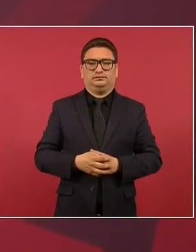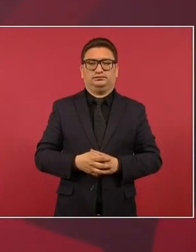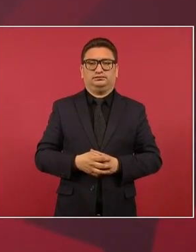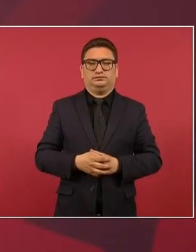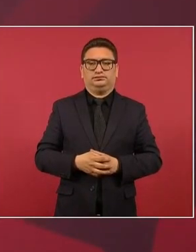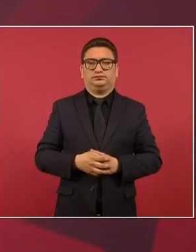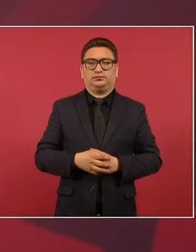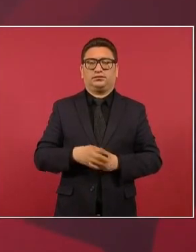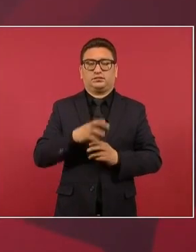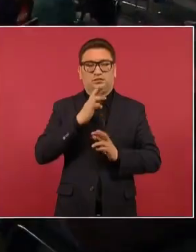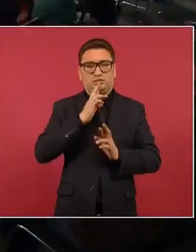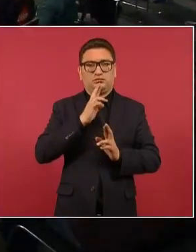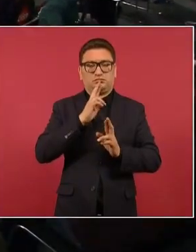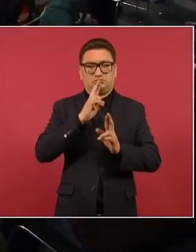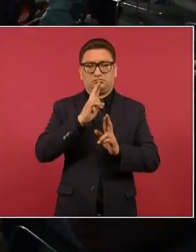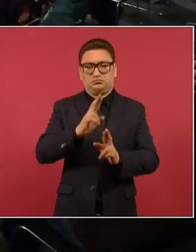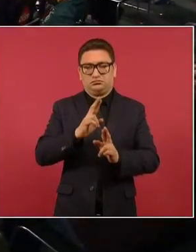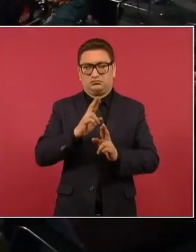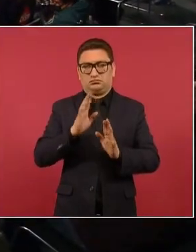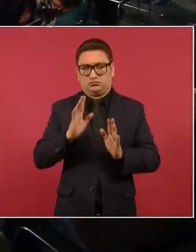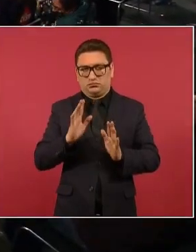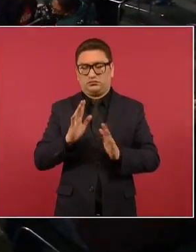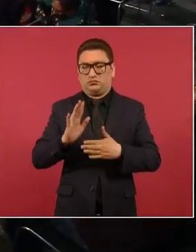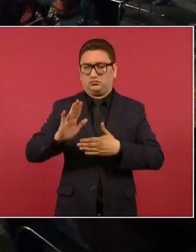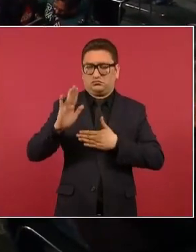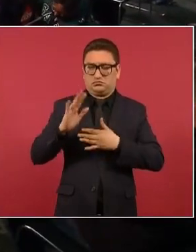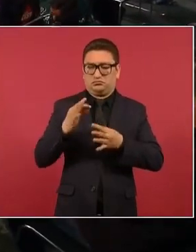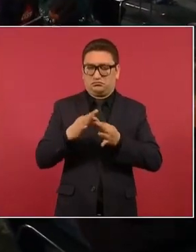dar respuesta a los compromisos,